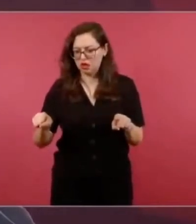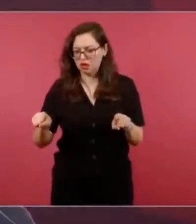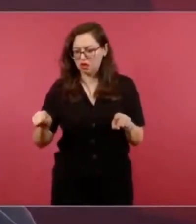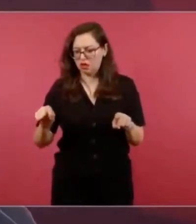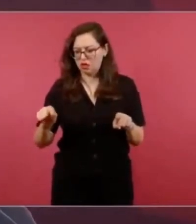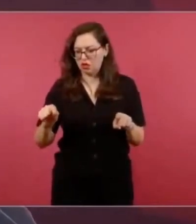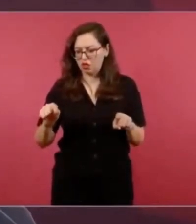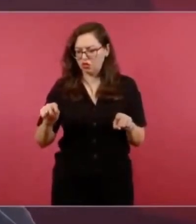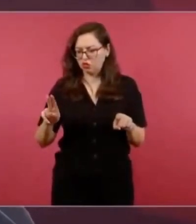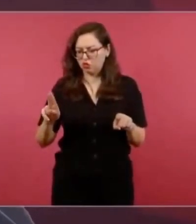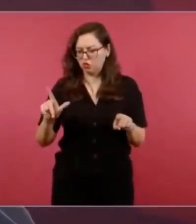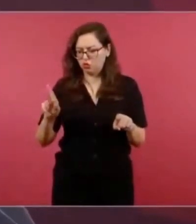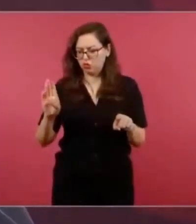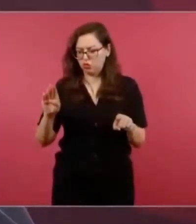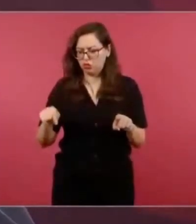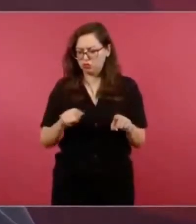como